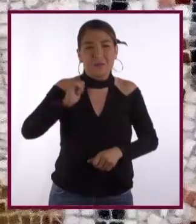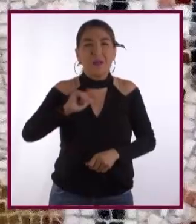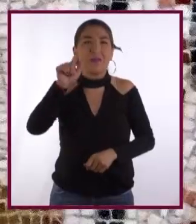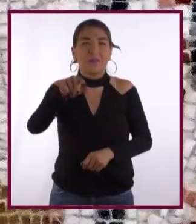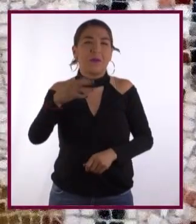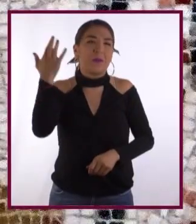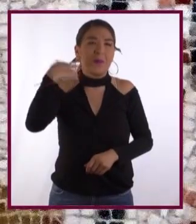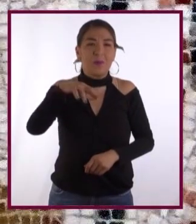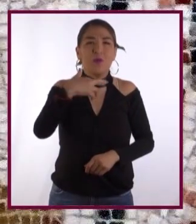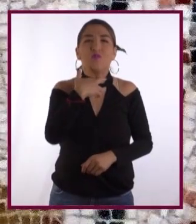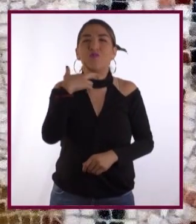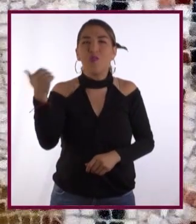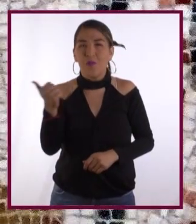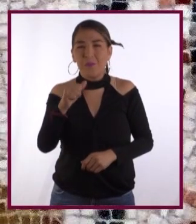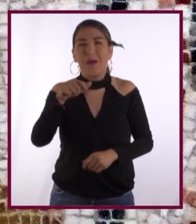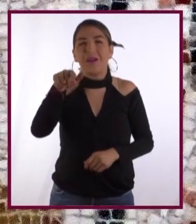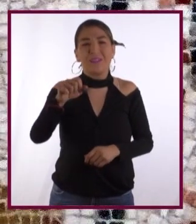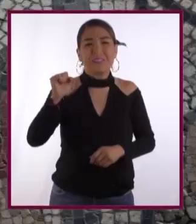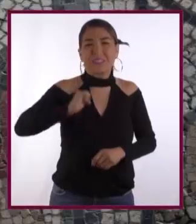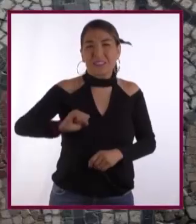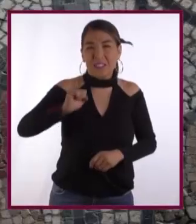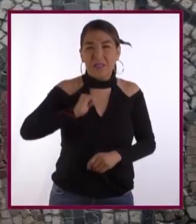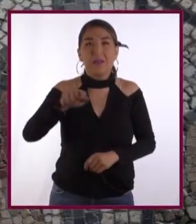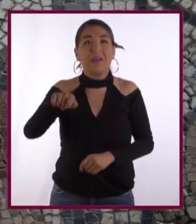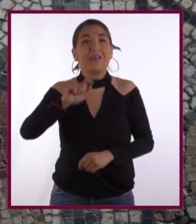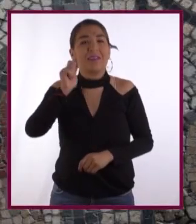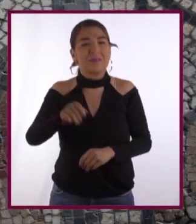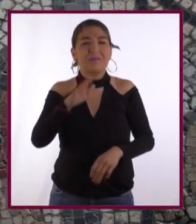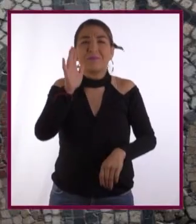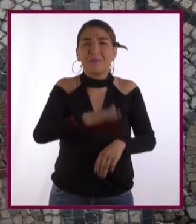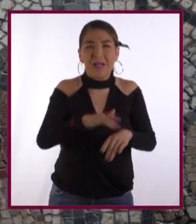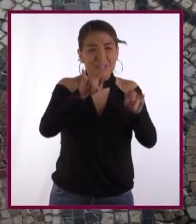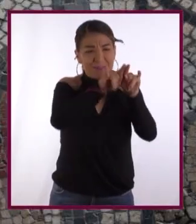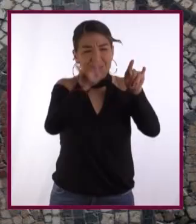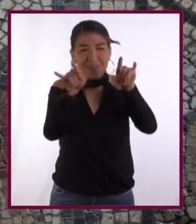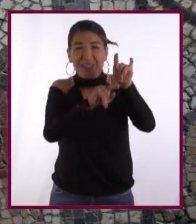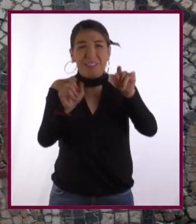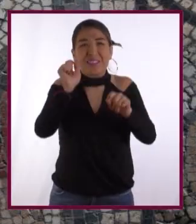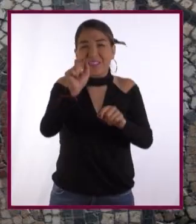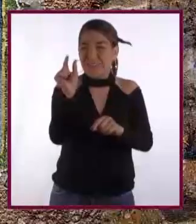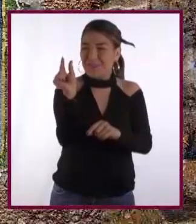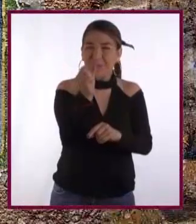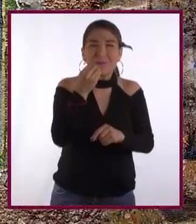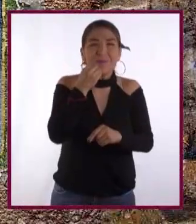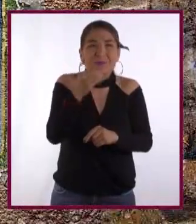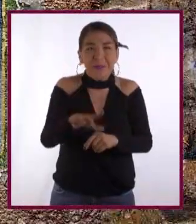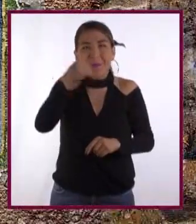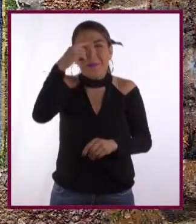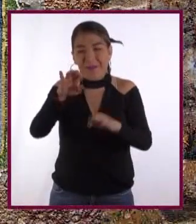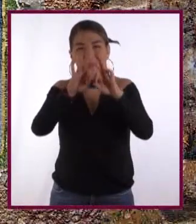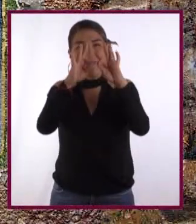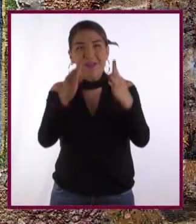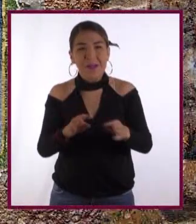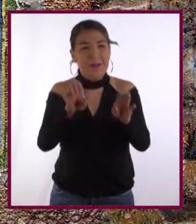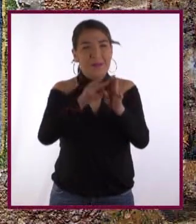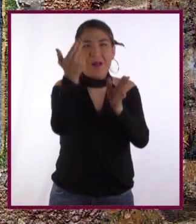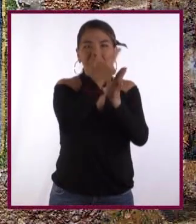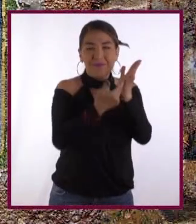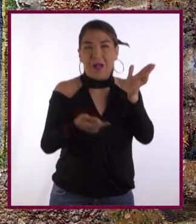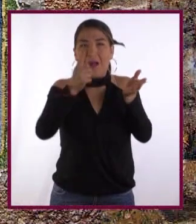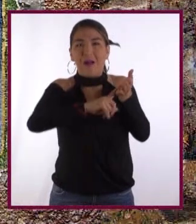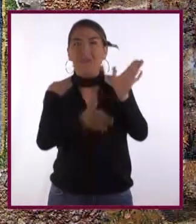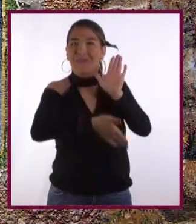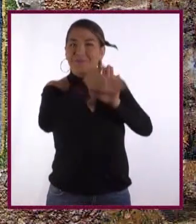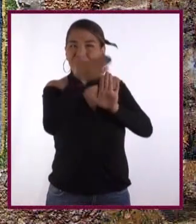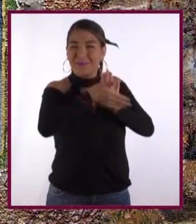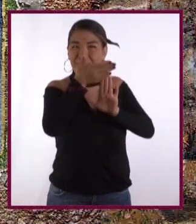antiguas, como los romanos de hace varios siglos, en donde acomodaban pequeñas piezas para crear formas decorativas en las